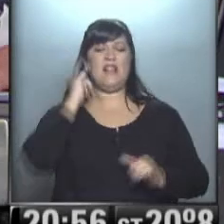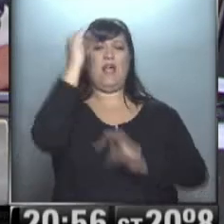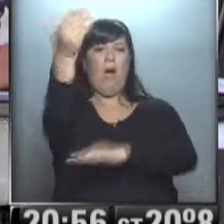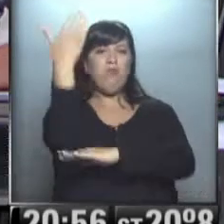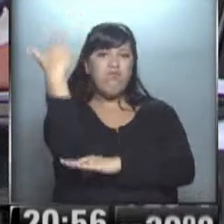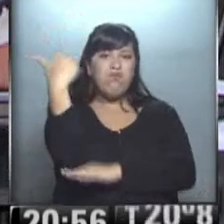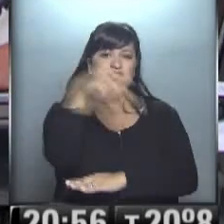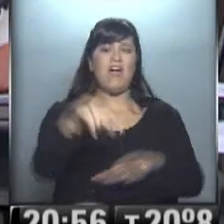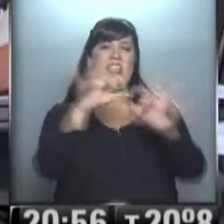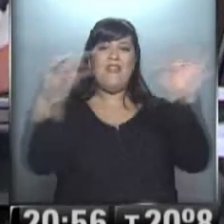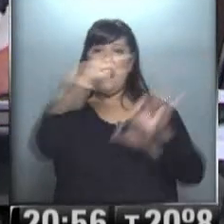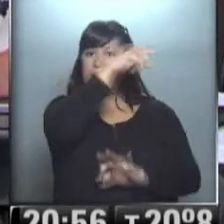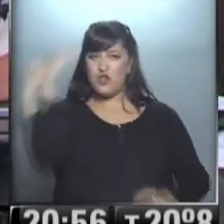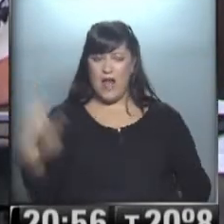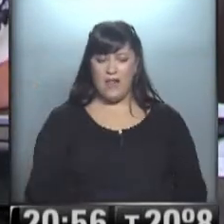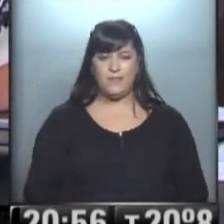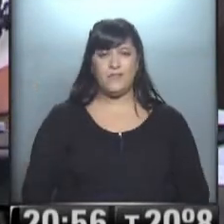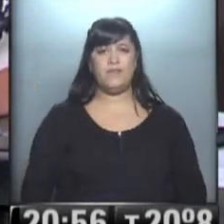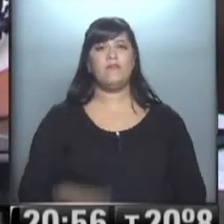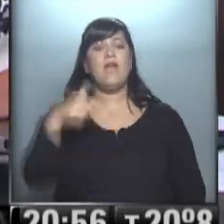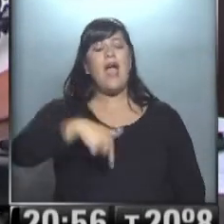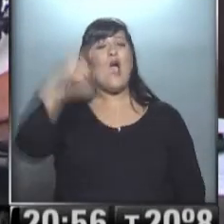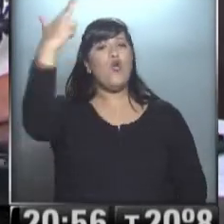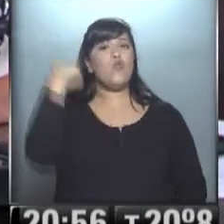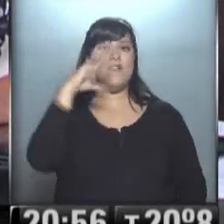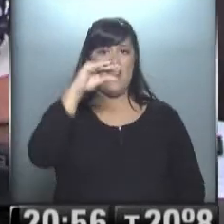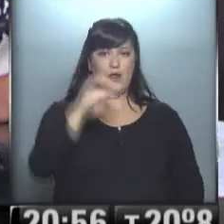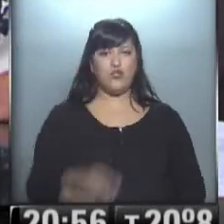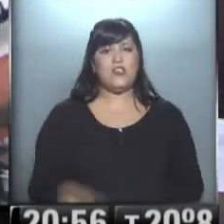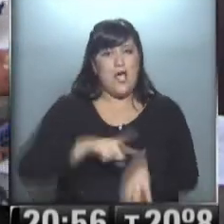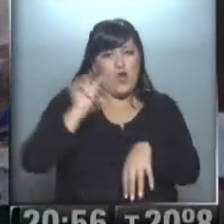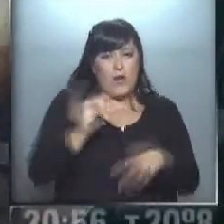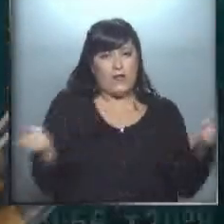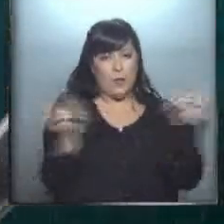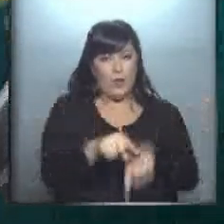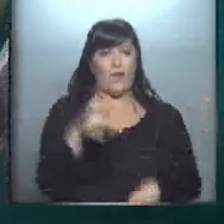habla, Cristina Fernández, por cadena nacional. A las 21 horas. Ya volvemos. Pausa.